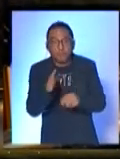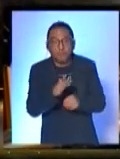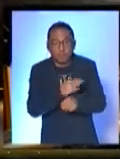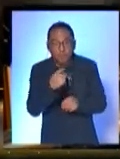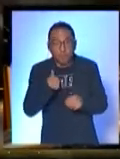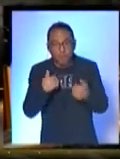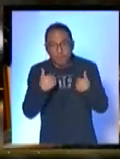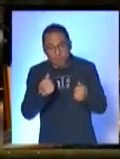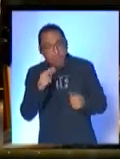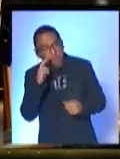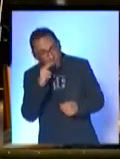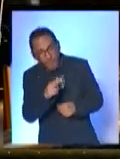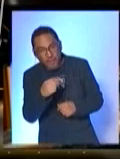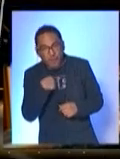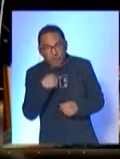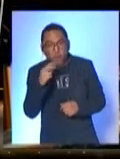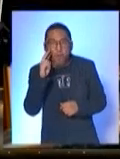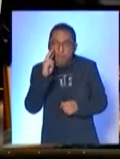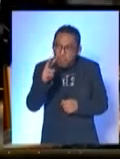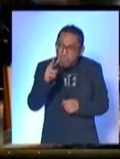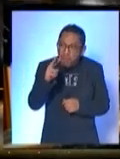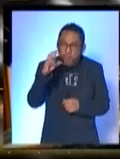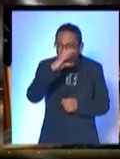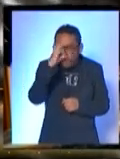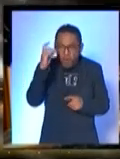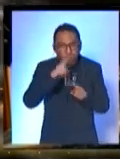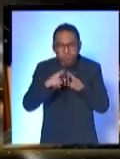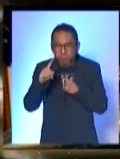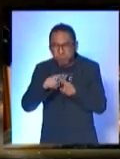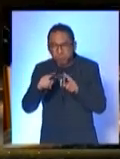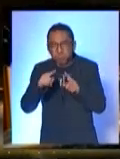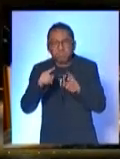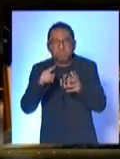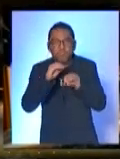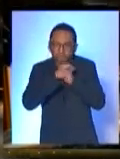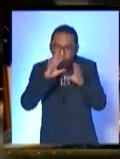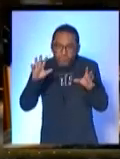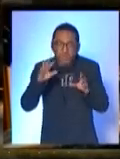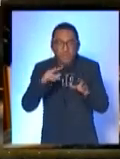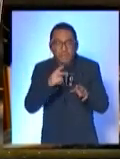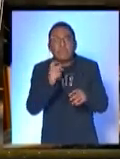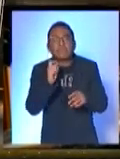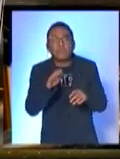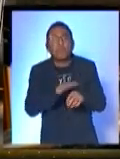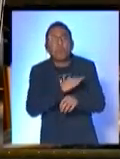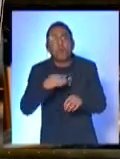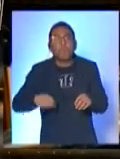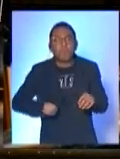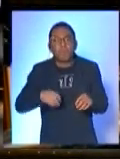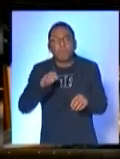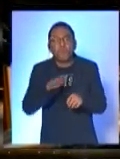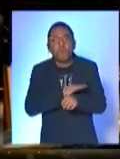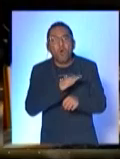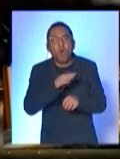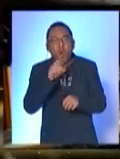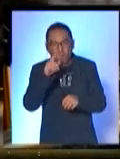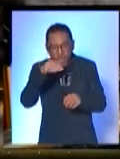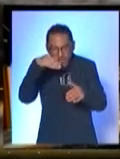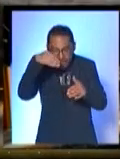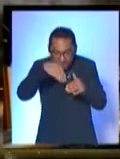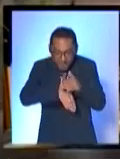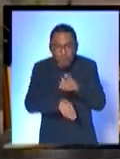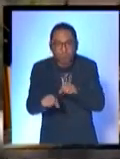lo que he visto en las notas, yo creo que ha sido producto de los movimientos en el